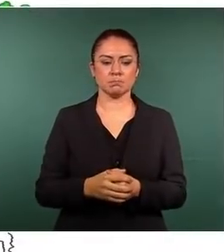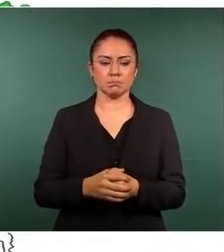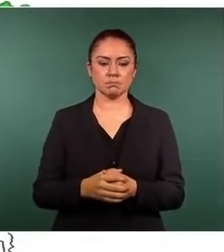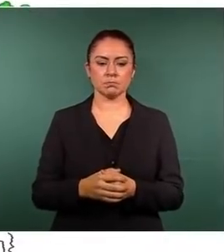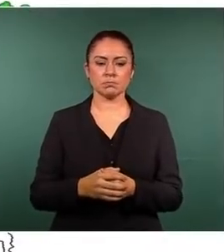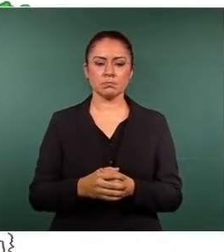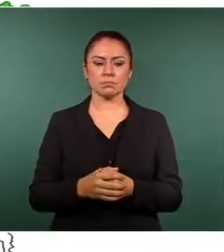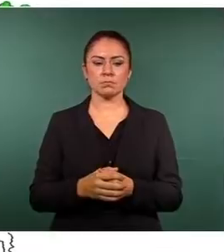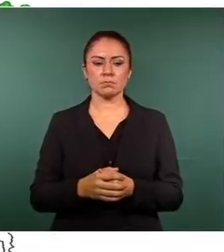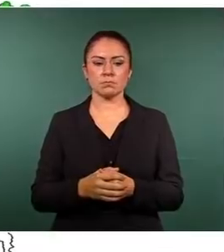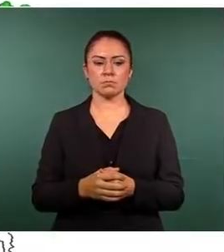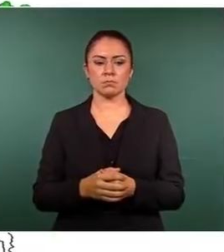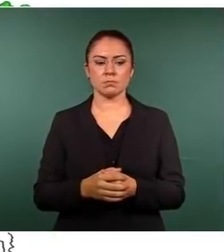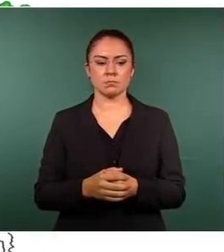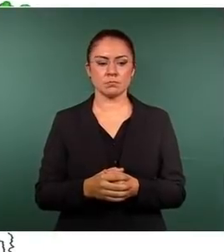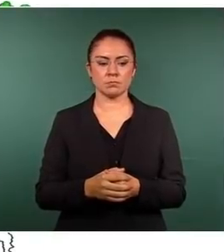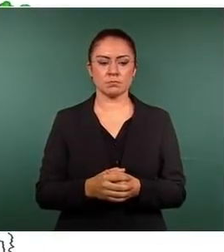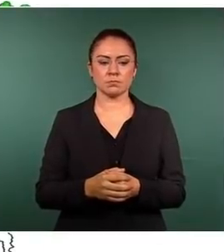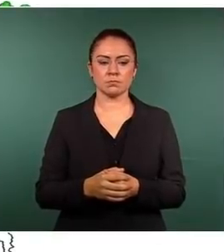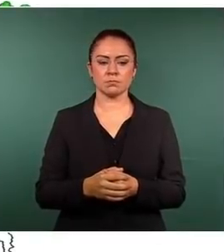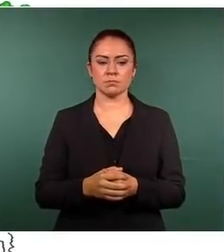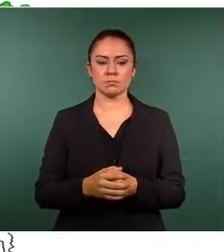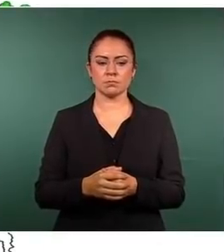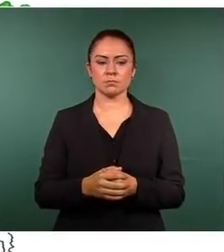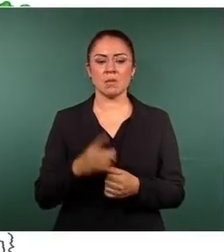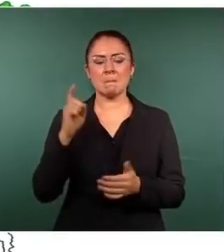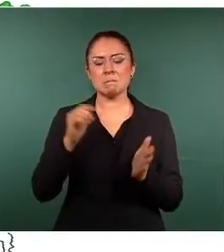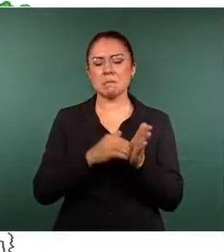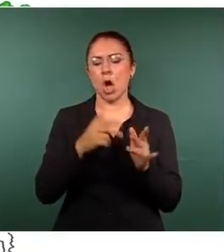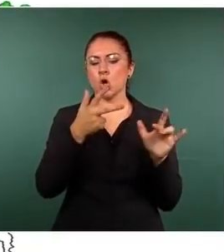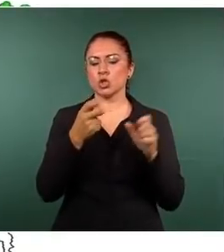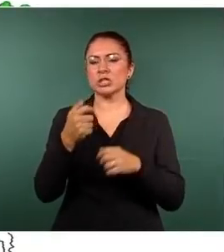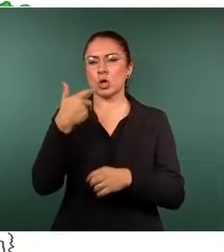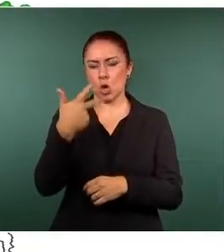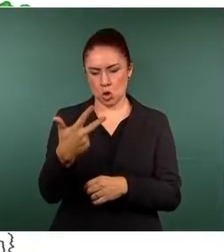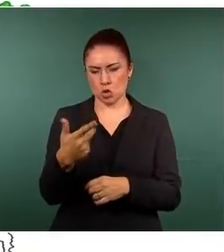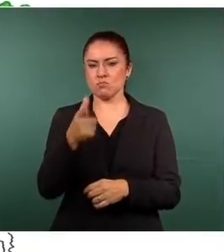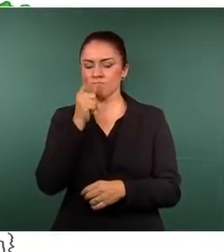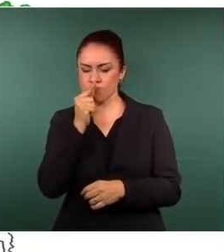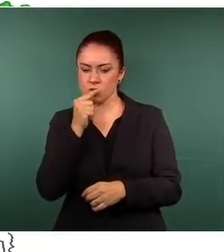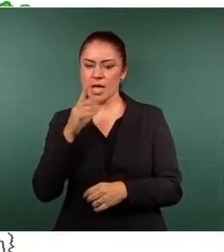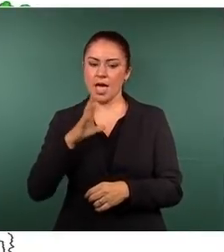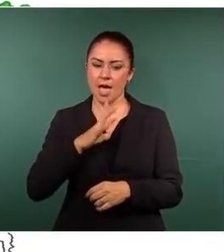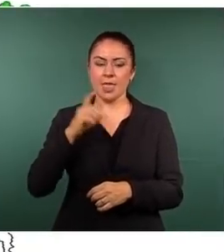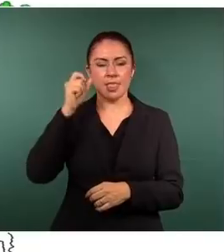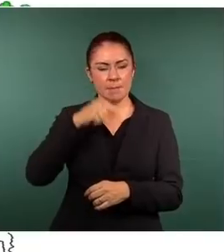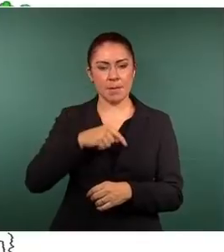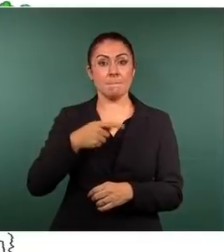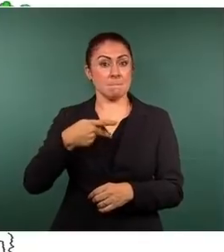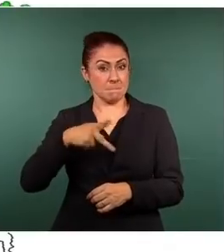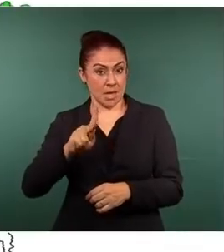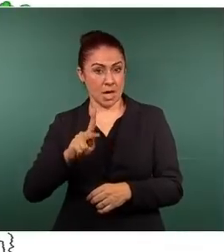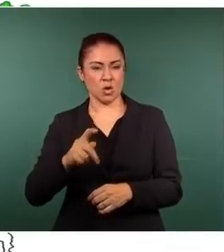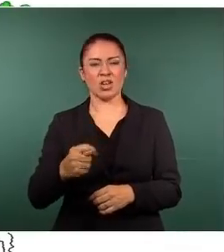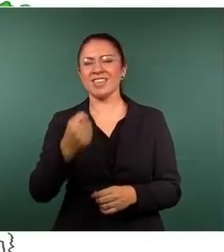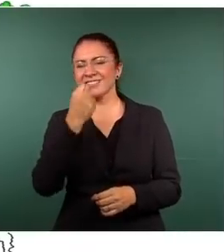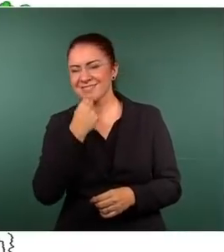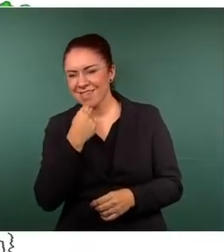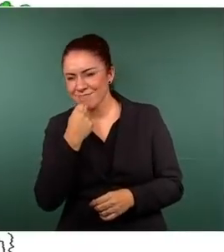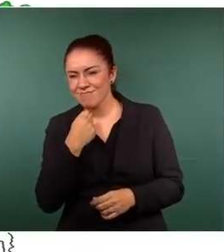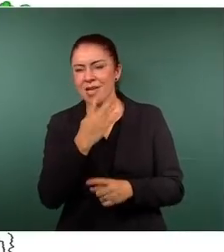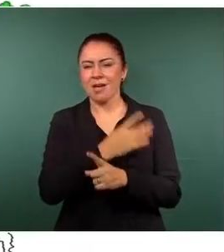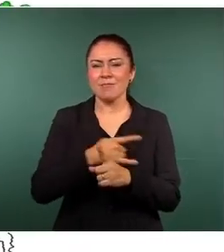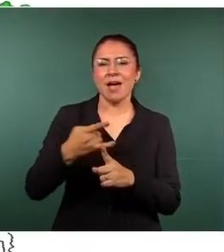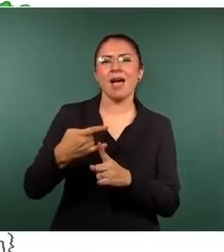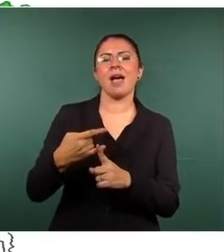los tres primeros en los tres en donde se concentra los delitos ahí tiene más de